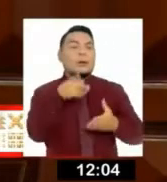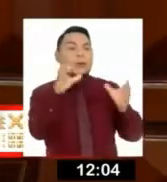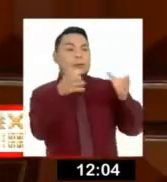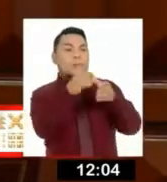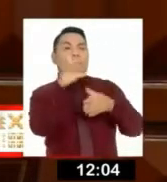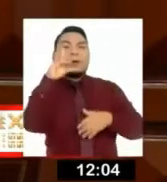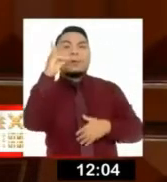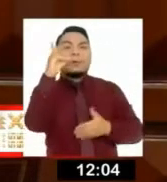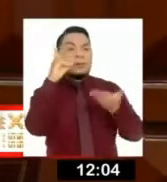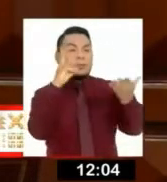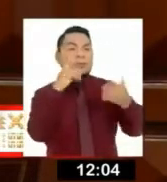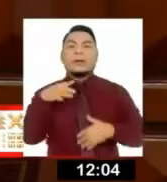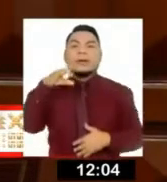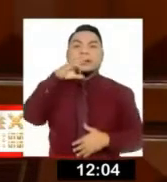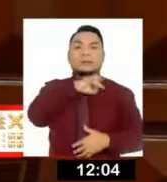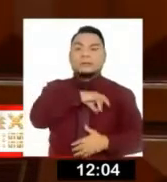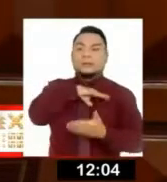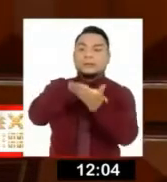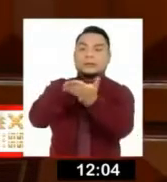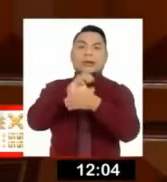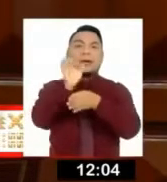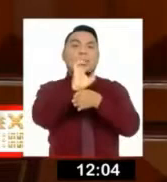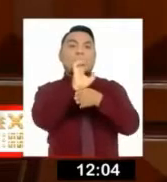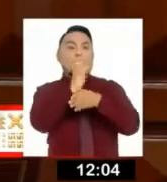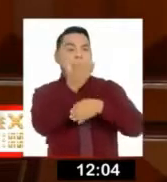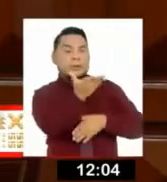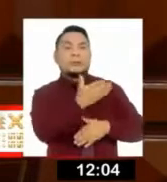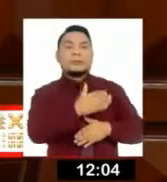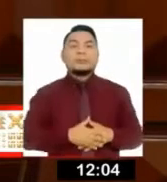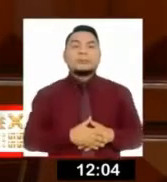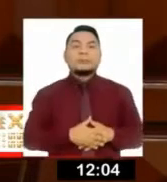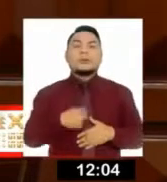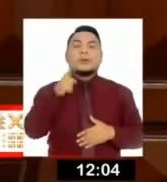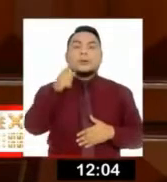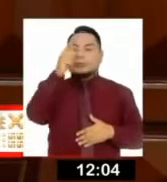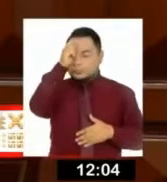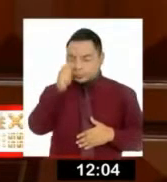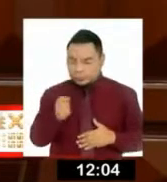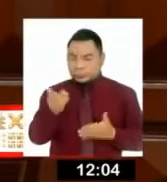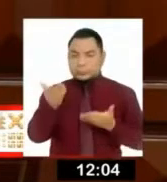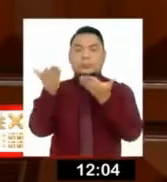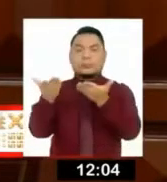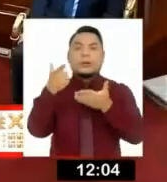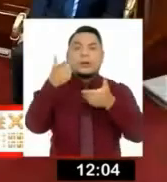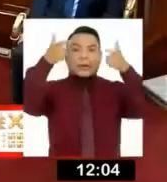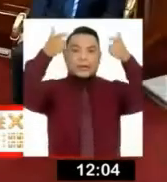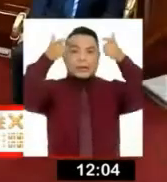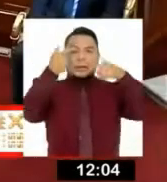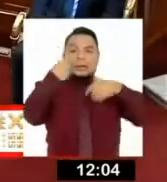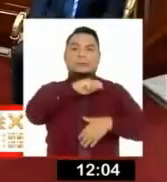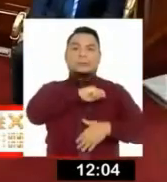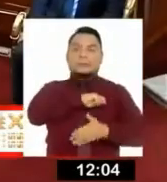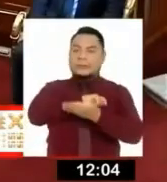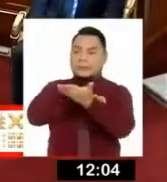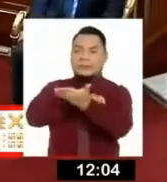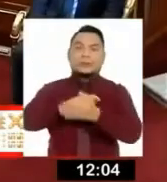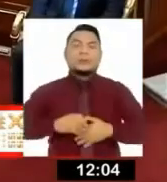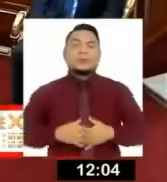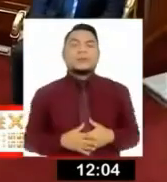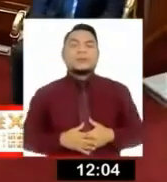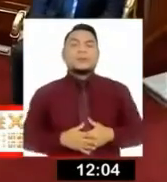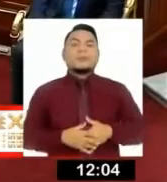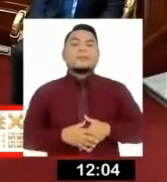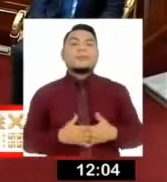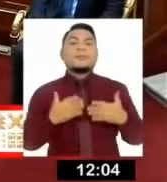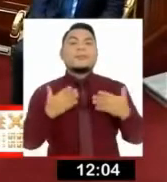Bolivia, Chile, Ecuador, Su Alteza, el Rey de España,